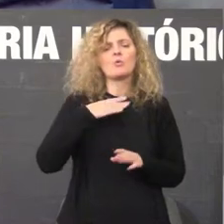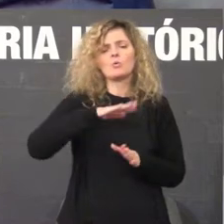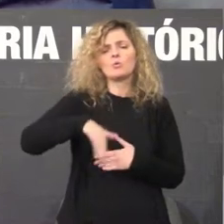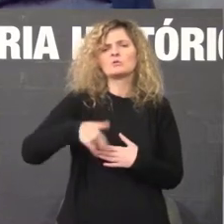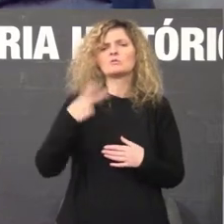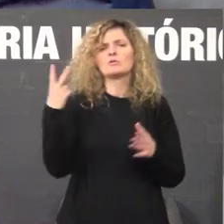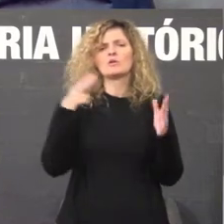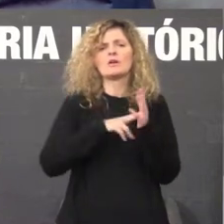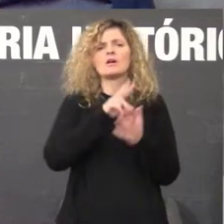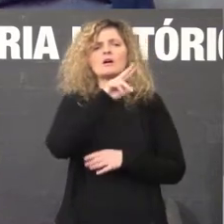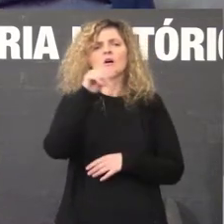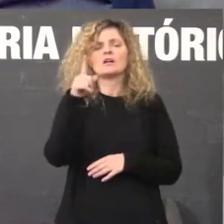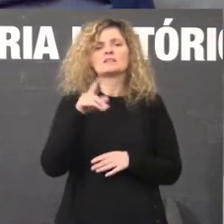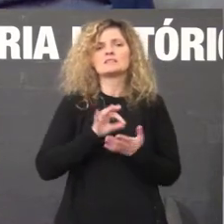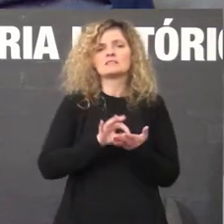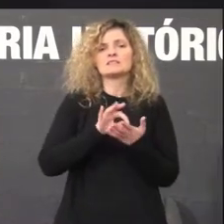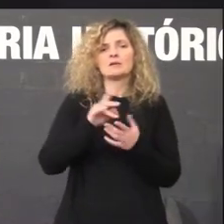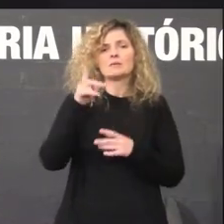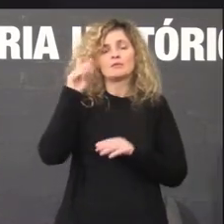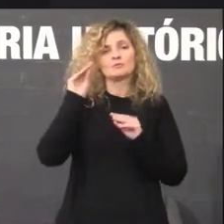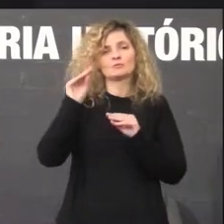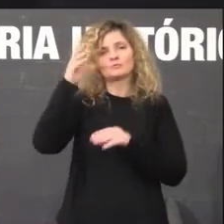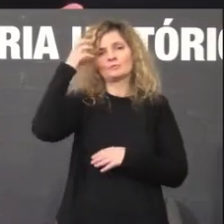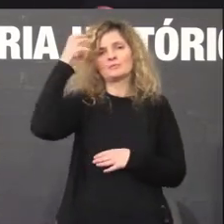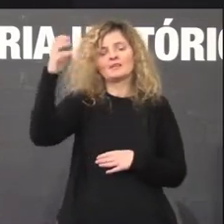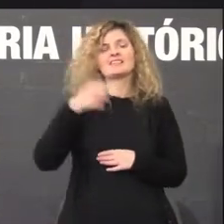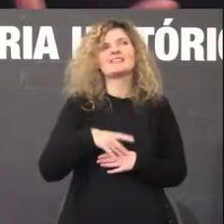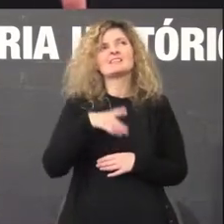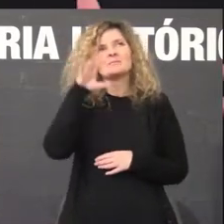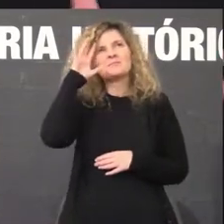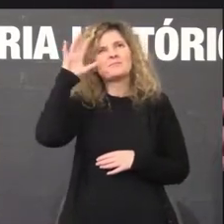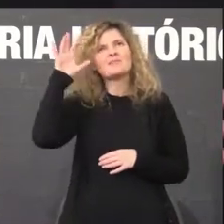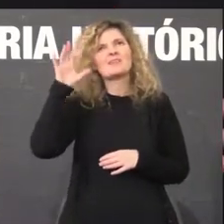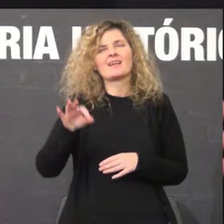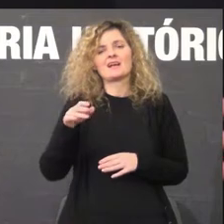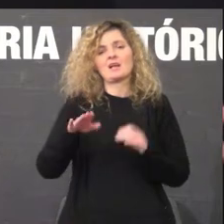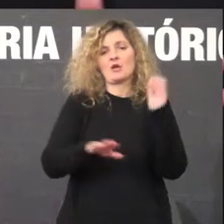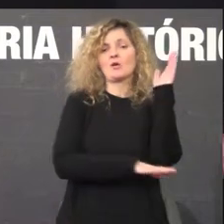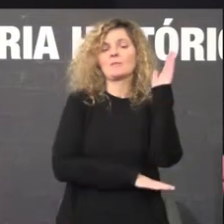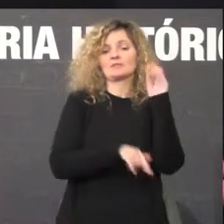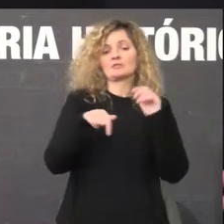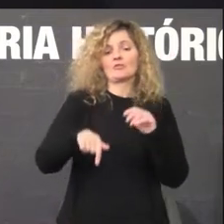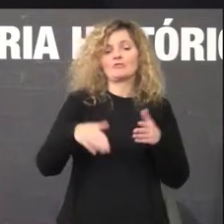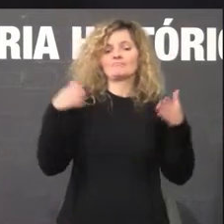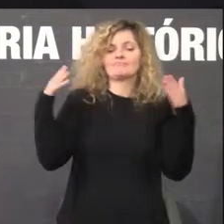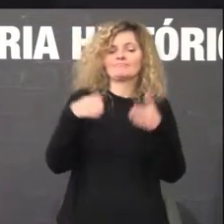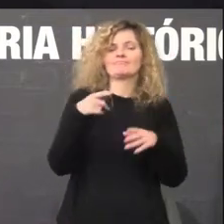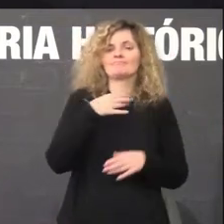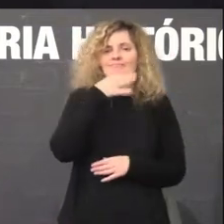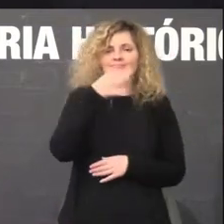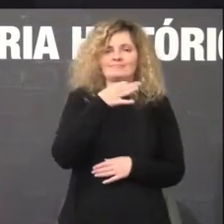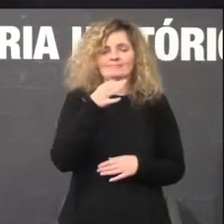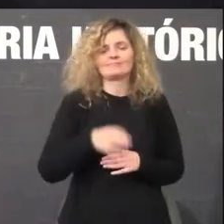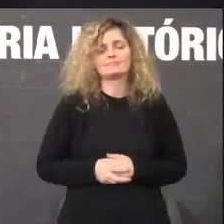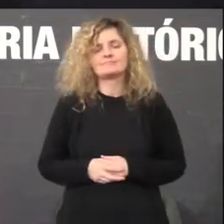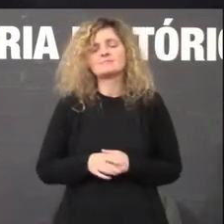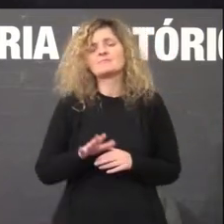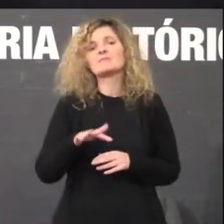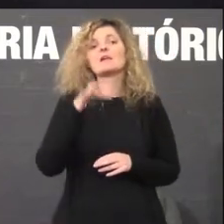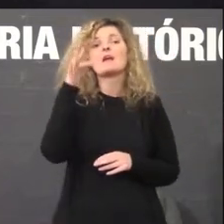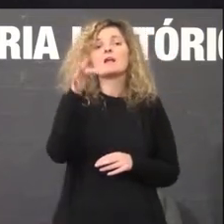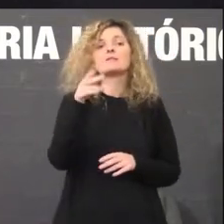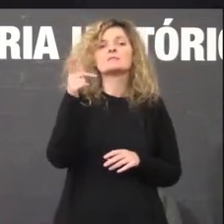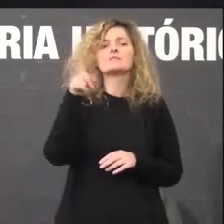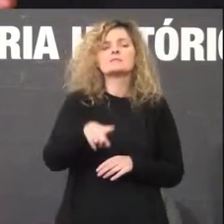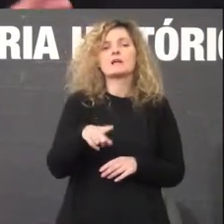no 2021, Al Servicio de Su Majestad, que creo que no que vas a centrar hoxe a túa intervención. Ademais, tamén